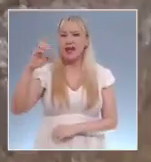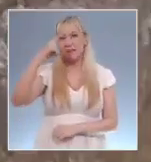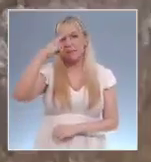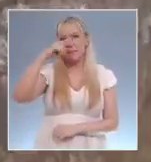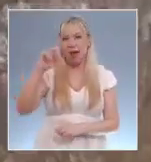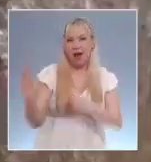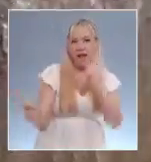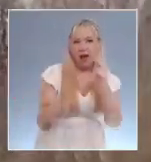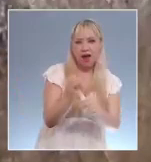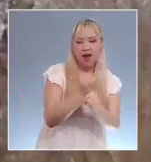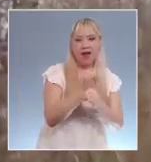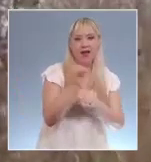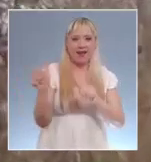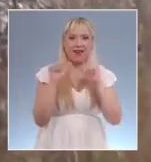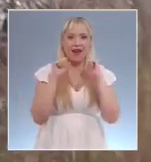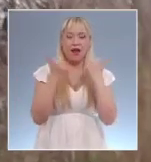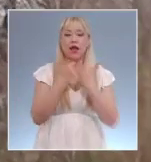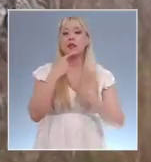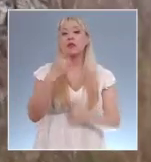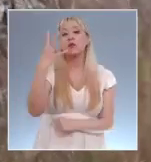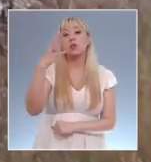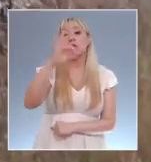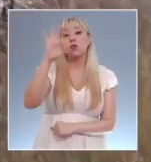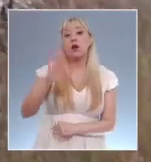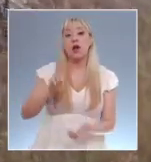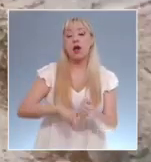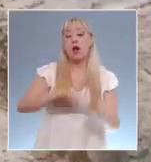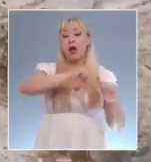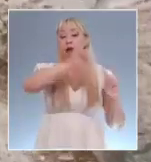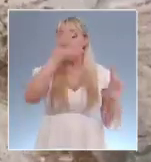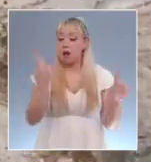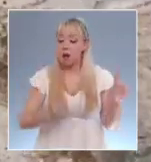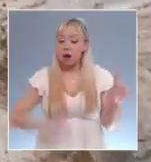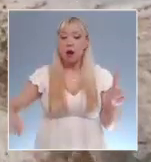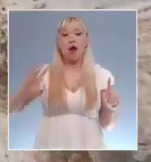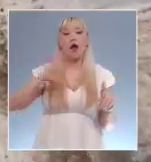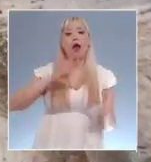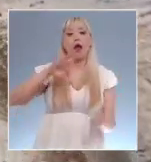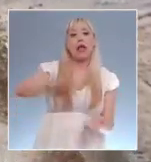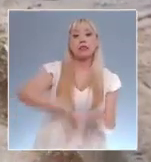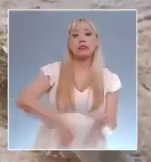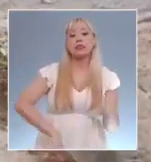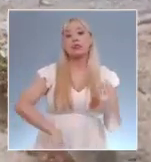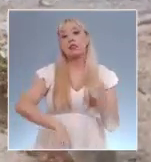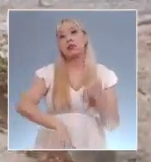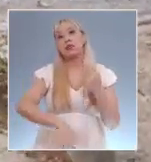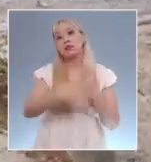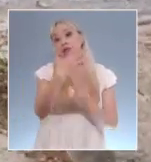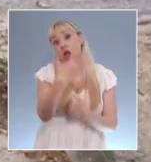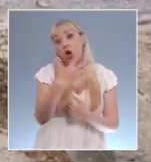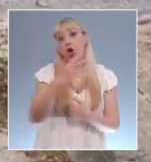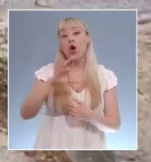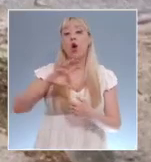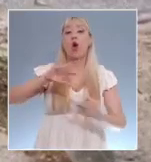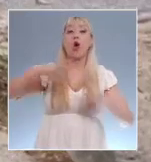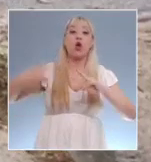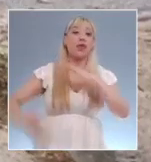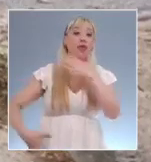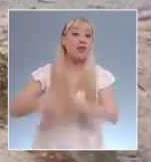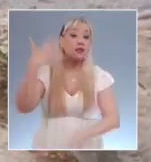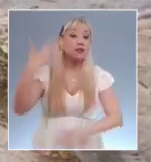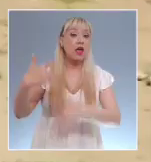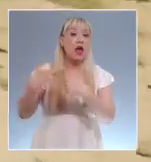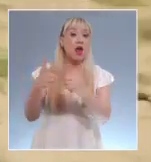4% del territorio nacional, hay entre 5 y 15 células delictivas que se disputan el territorio, lo que genera constantes